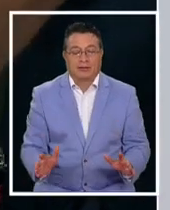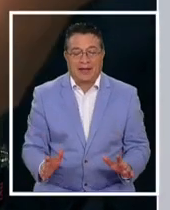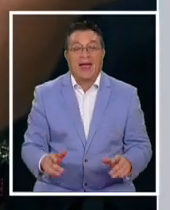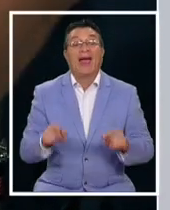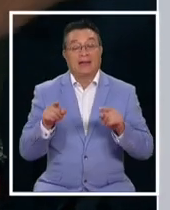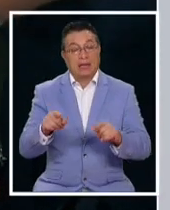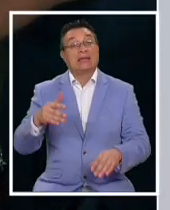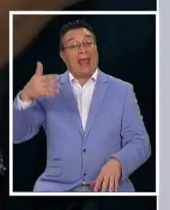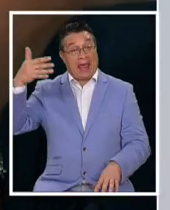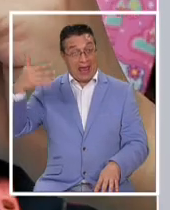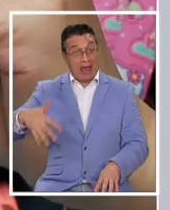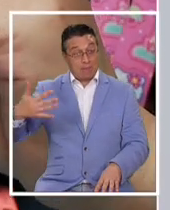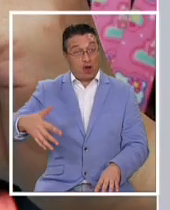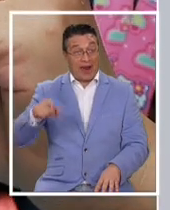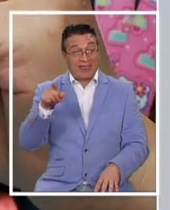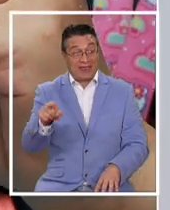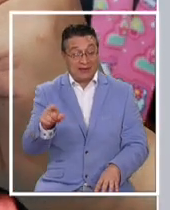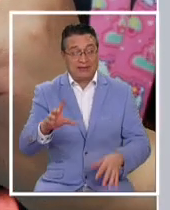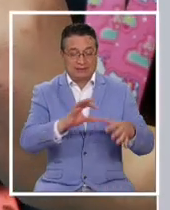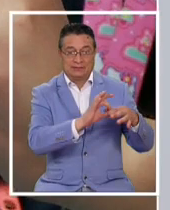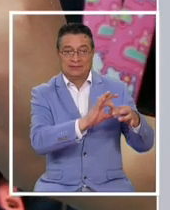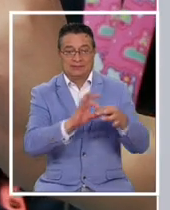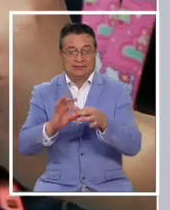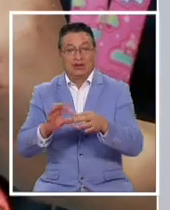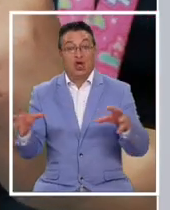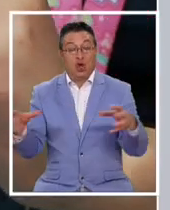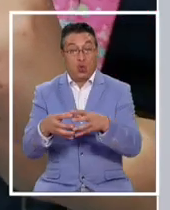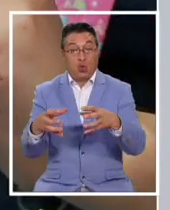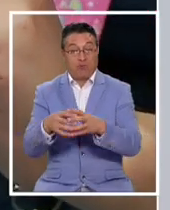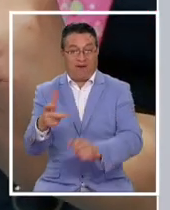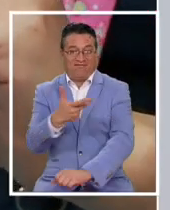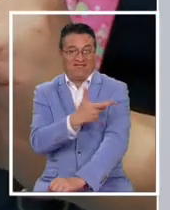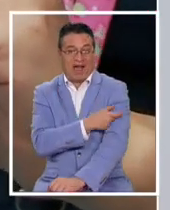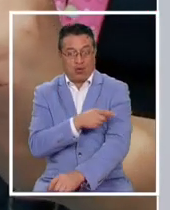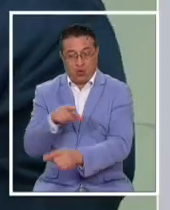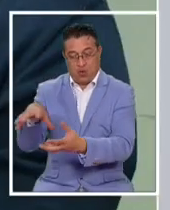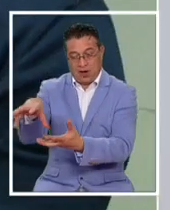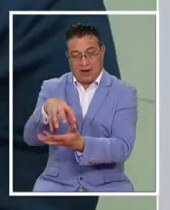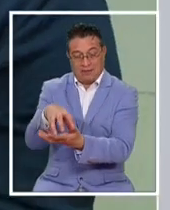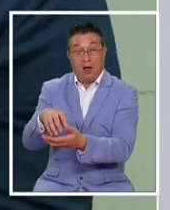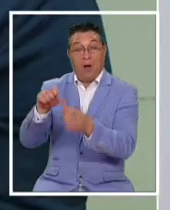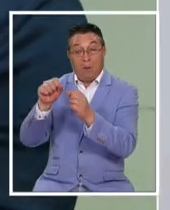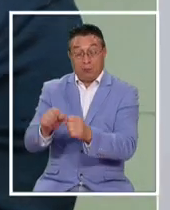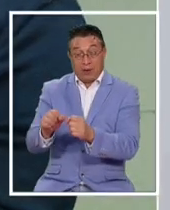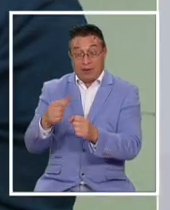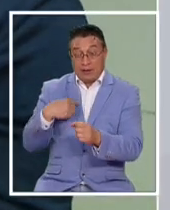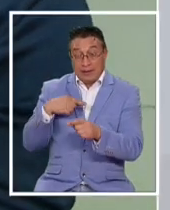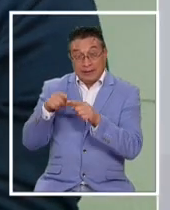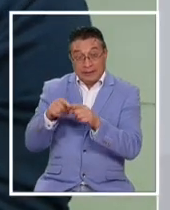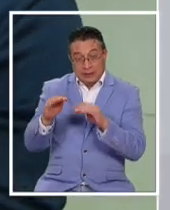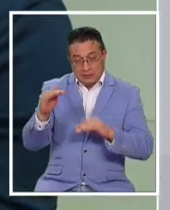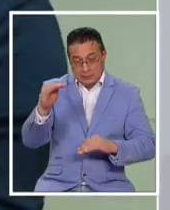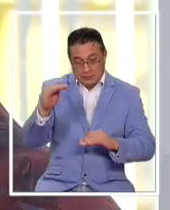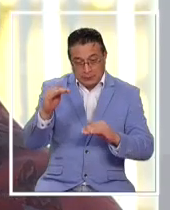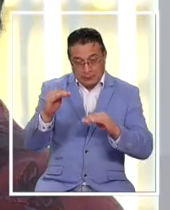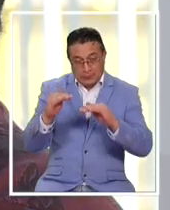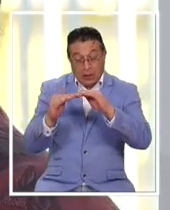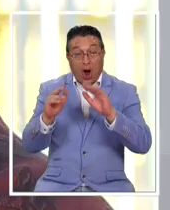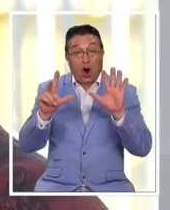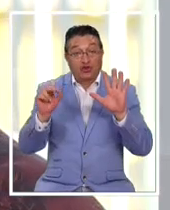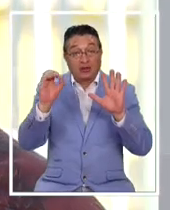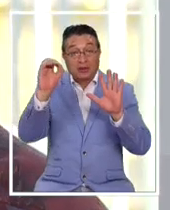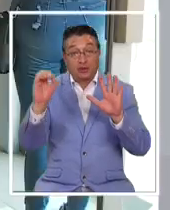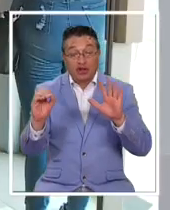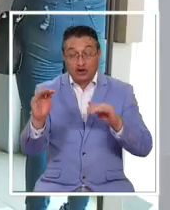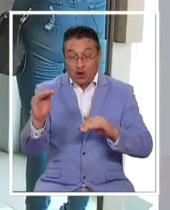Ahora, es súper importante que esto ocurre en el grupo vacunado, es decir, para poder acercarnos a ese valor, ¿cierto? En este caso el